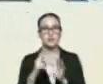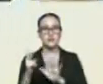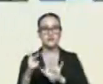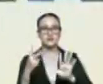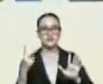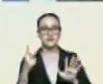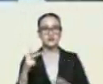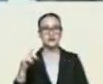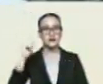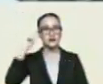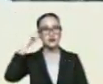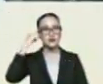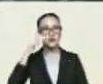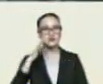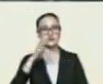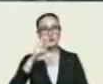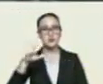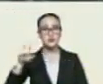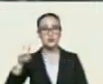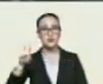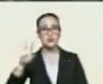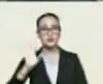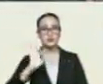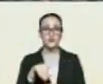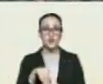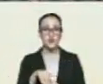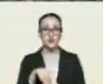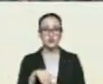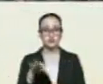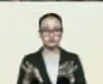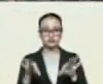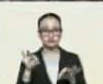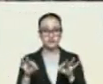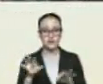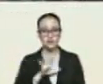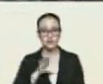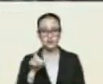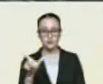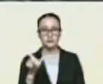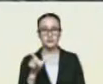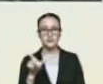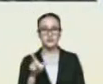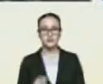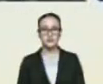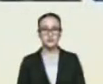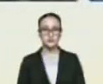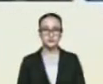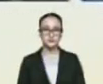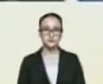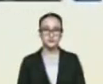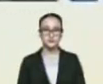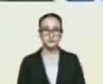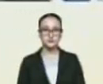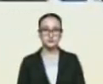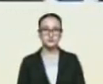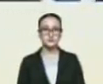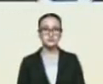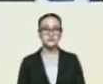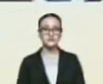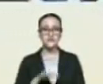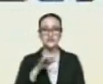2017. Recordemos que el 54% de los votos de sus candidatos del Partido Socialista Unido de Venezuela, esto